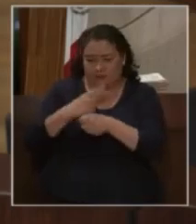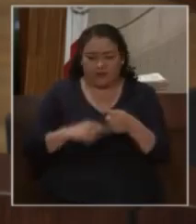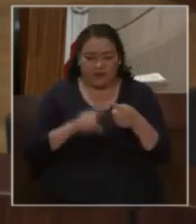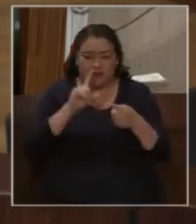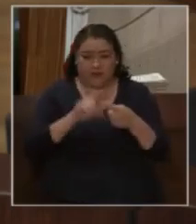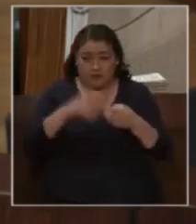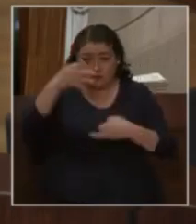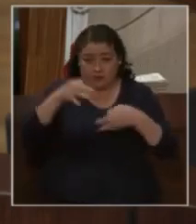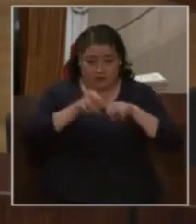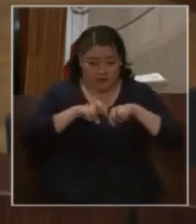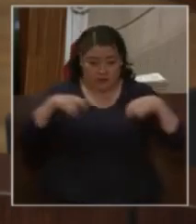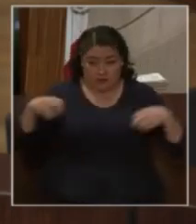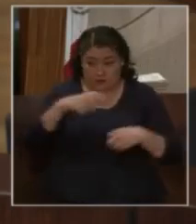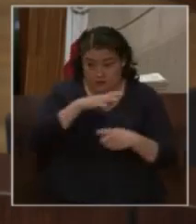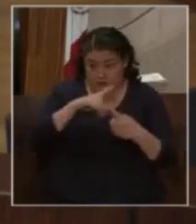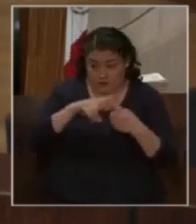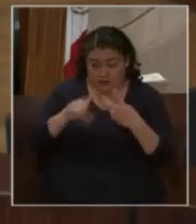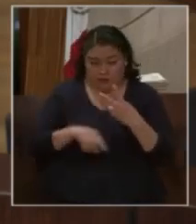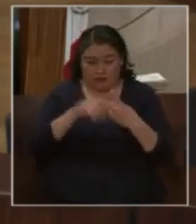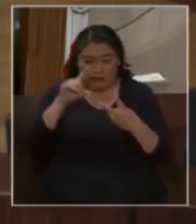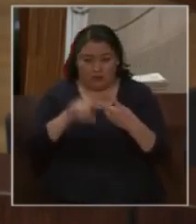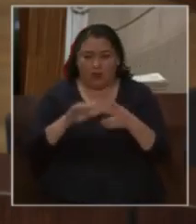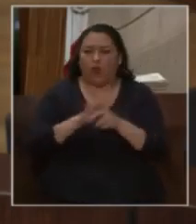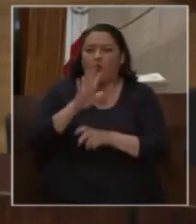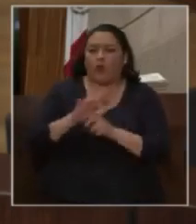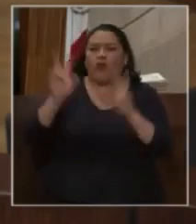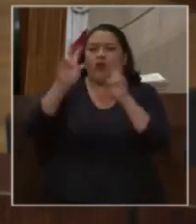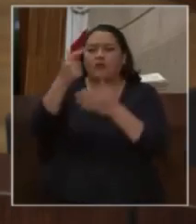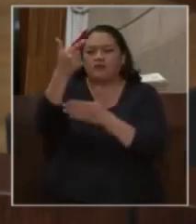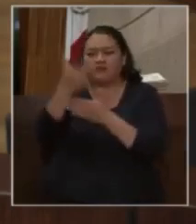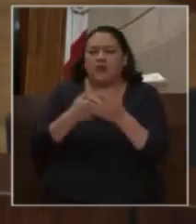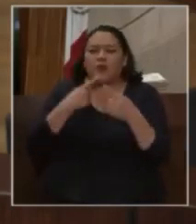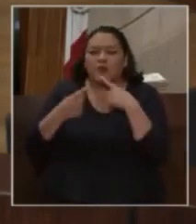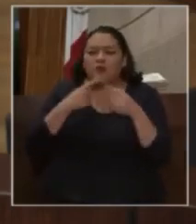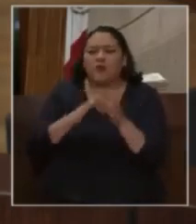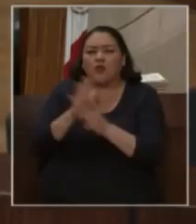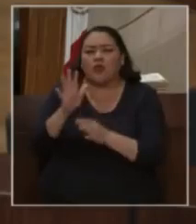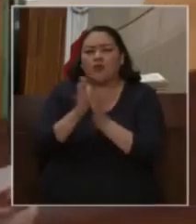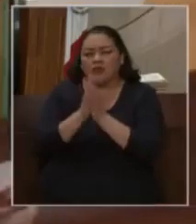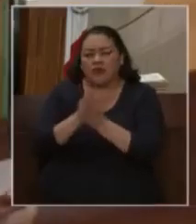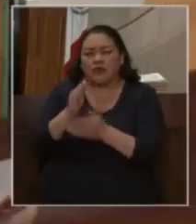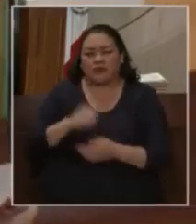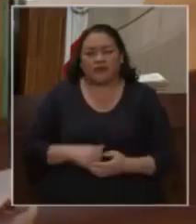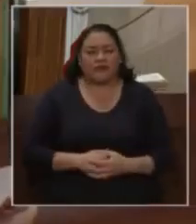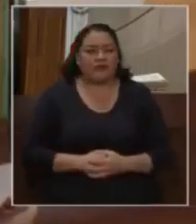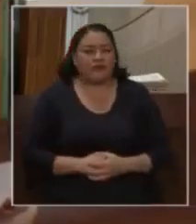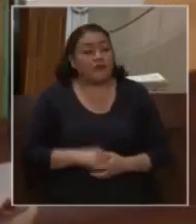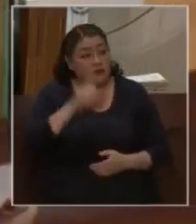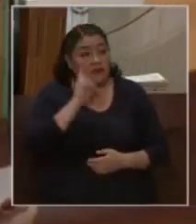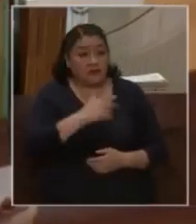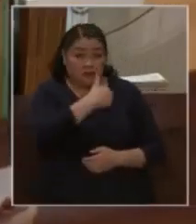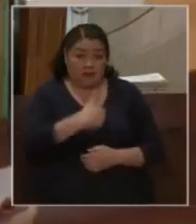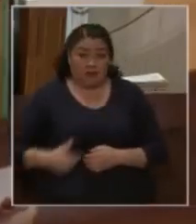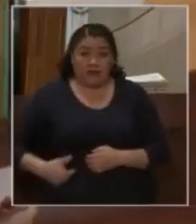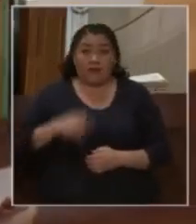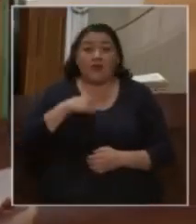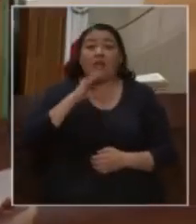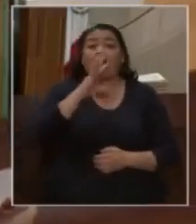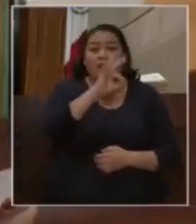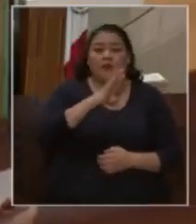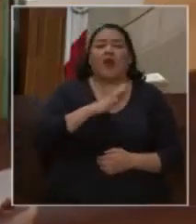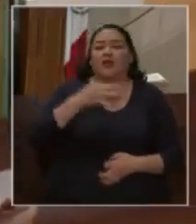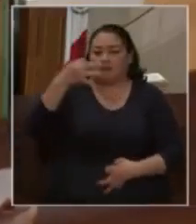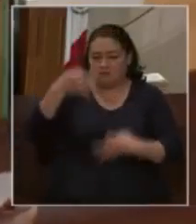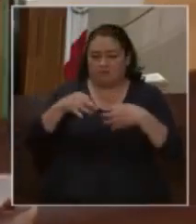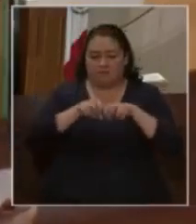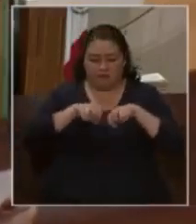verificar el quórum legal y dar cuenta con los asuntos listados para su resolución. Magistrada Presidenta, le informo que hay quórum